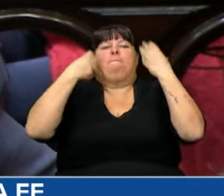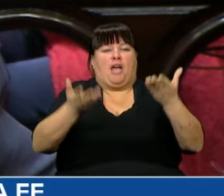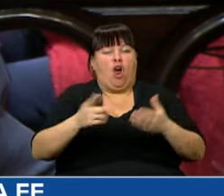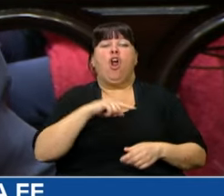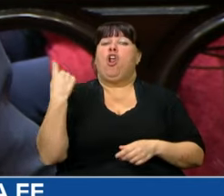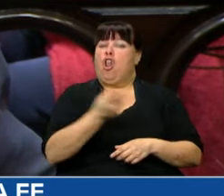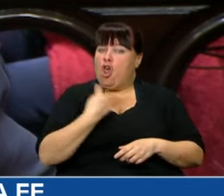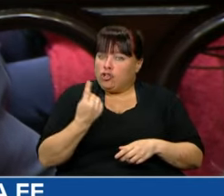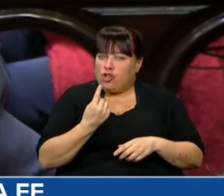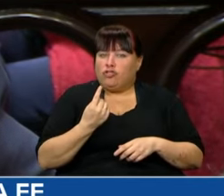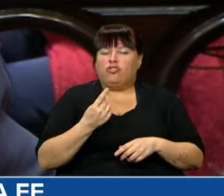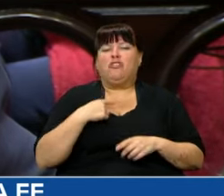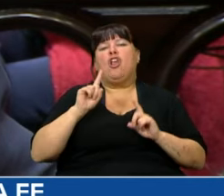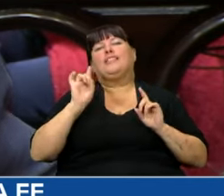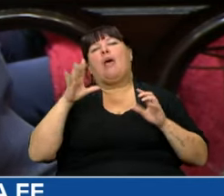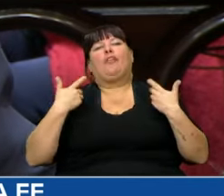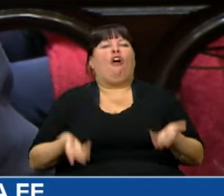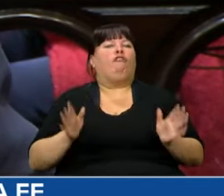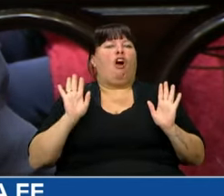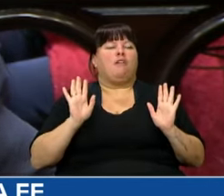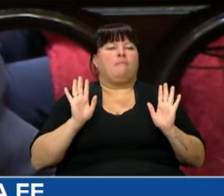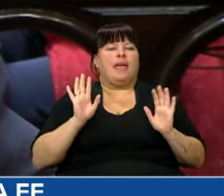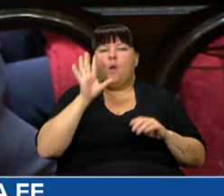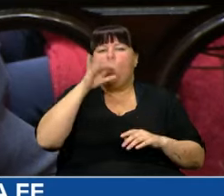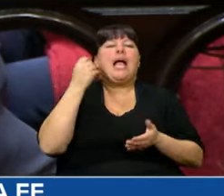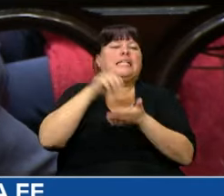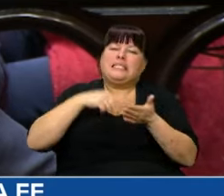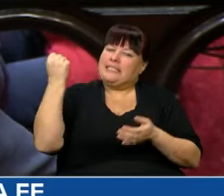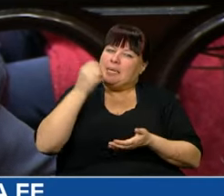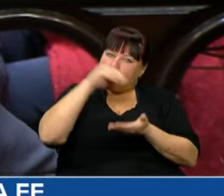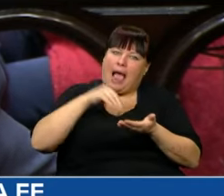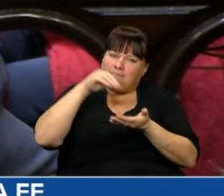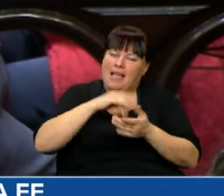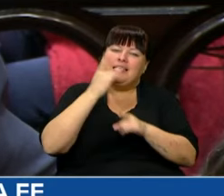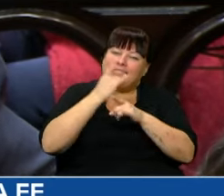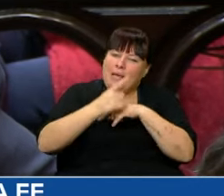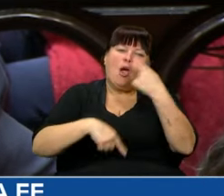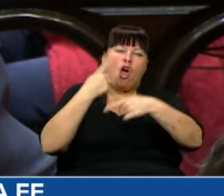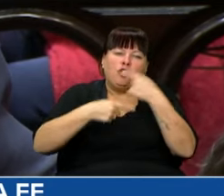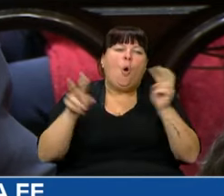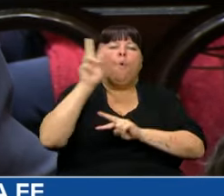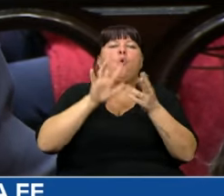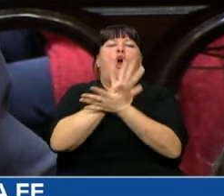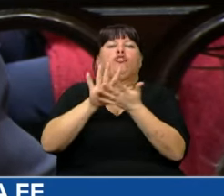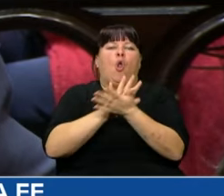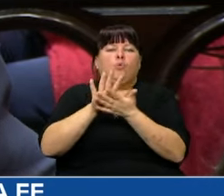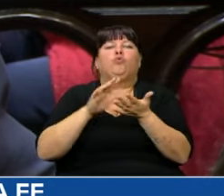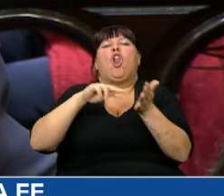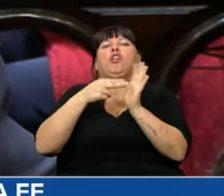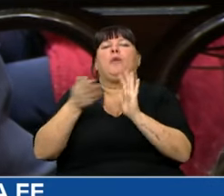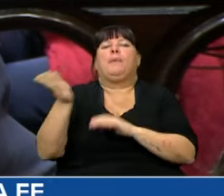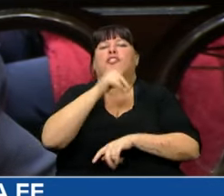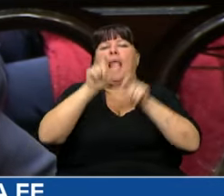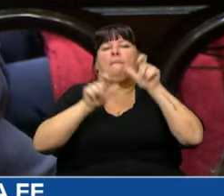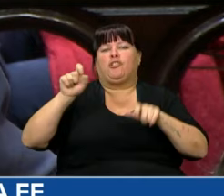adelante. Nosotros no nos conformamos nunca. Y vamos a seguir siempre tratando de solucionar los problemas de